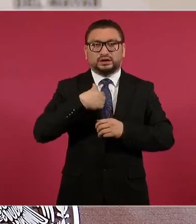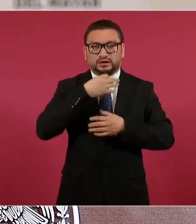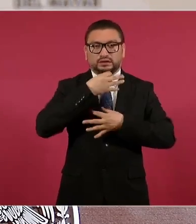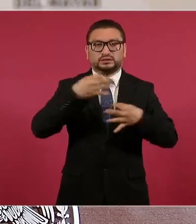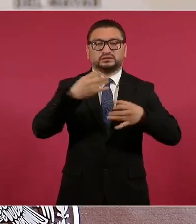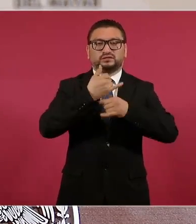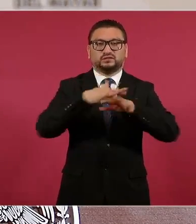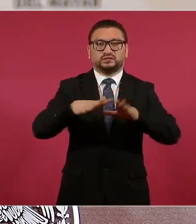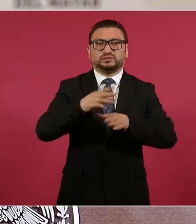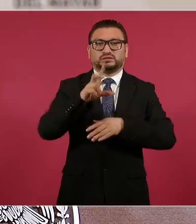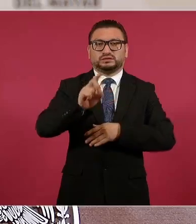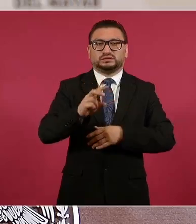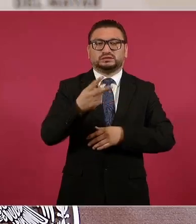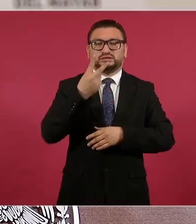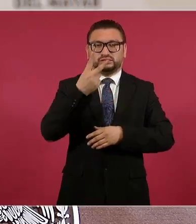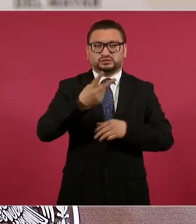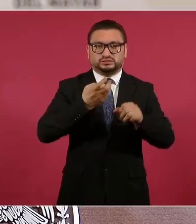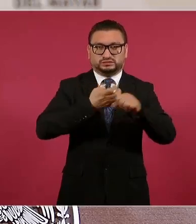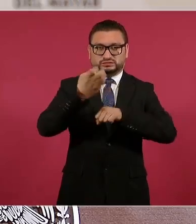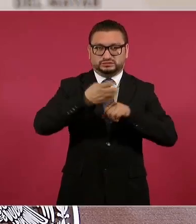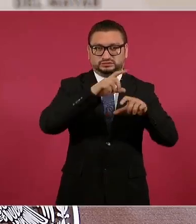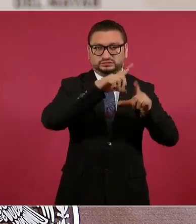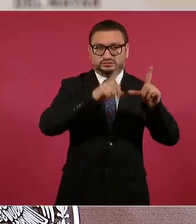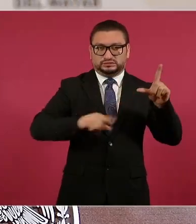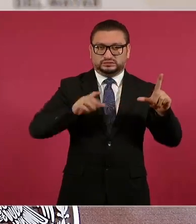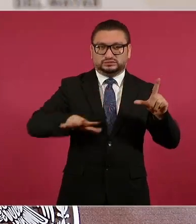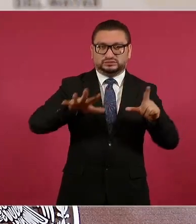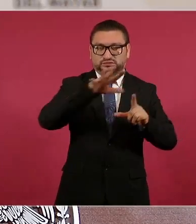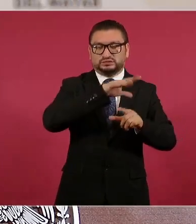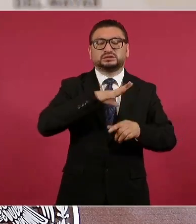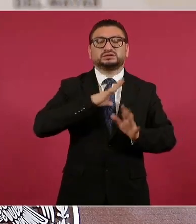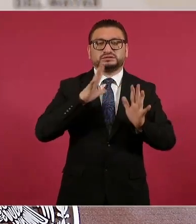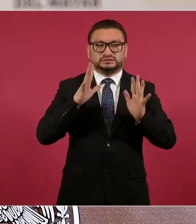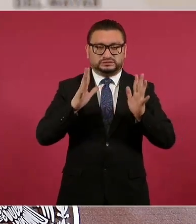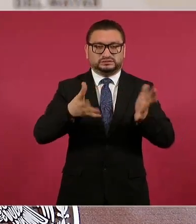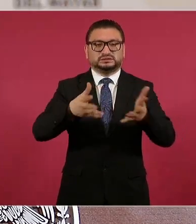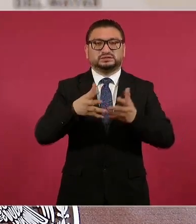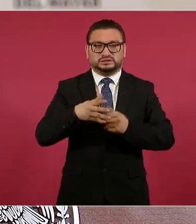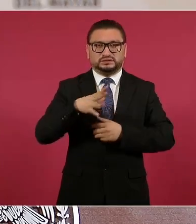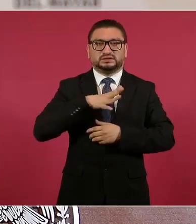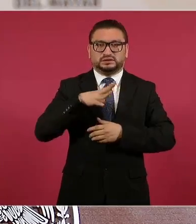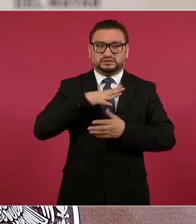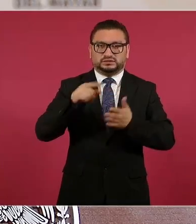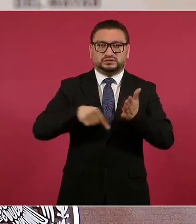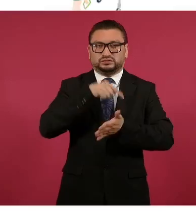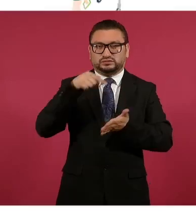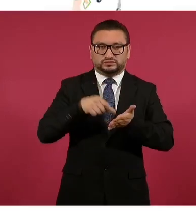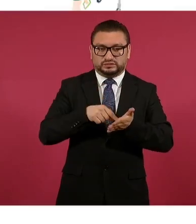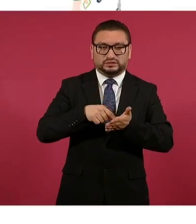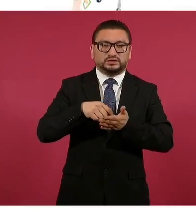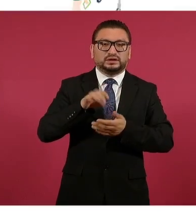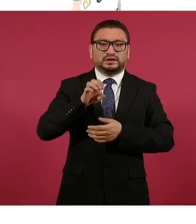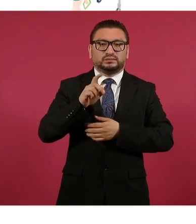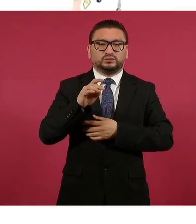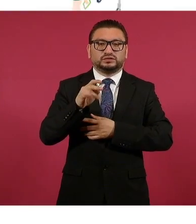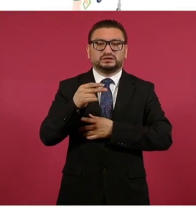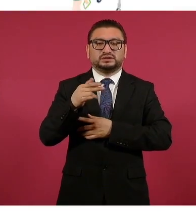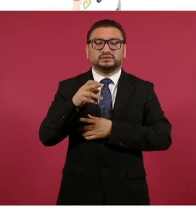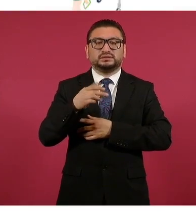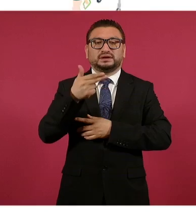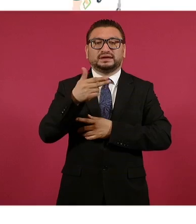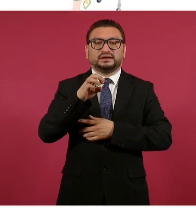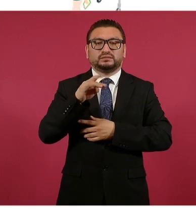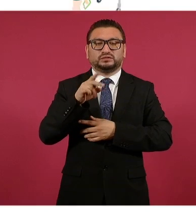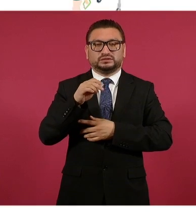las 32 entidades estatales cuentan al menos con una sala de hemodinamia. Esto abre